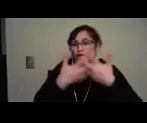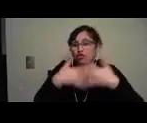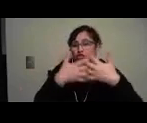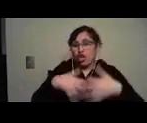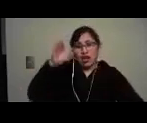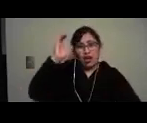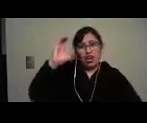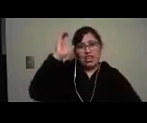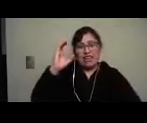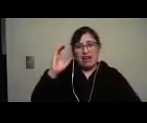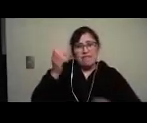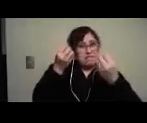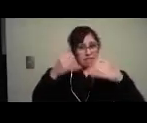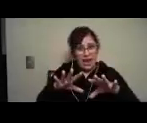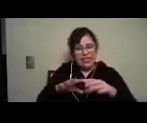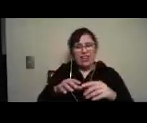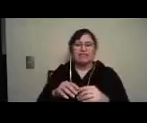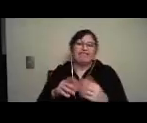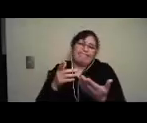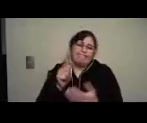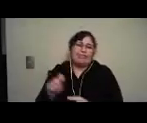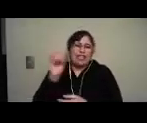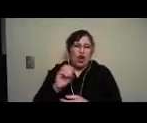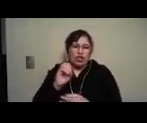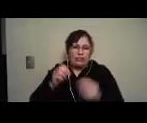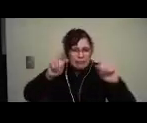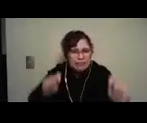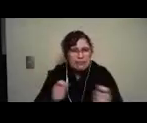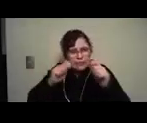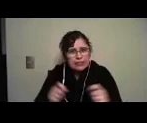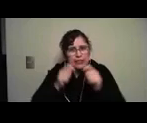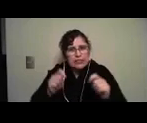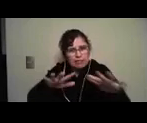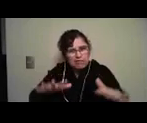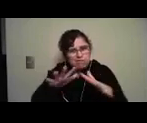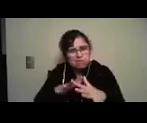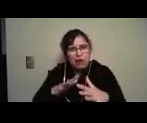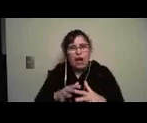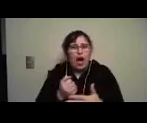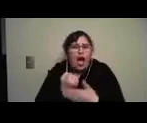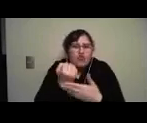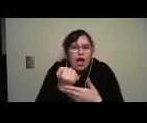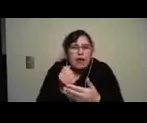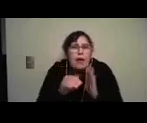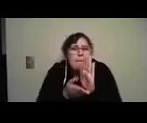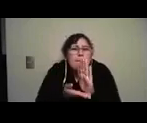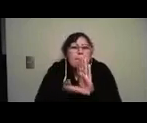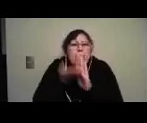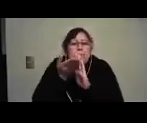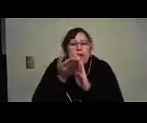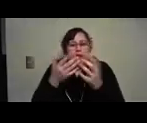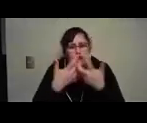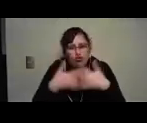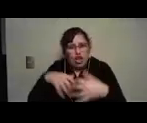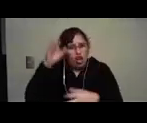o de ansiedad sobre las personas al pedirle que haga algo que ya no va a poder, ¿ya? Entonces, póngase en lugar de la persona que tiene